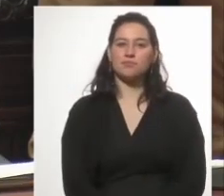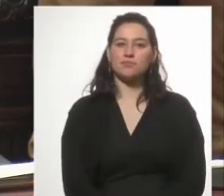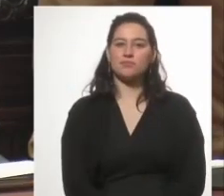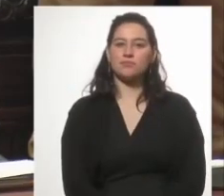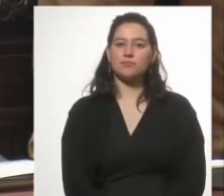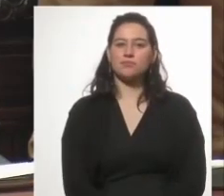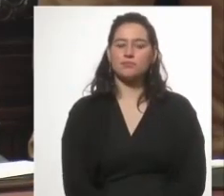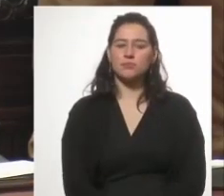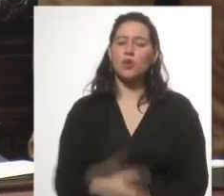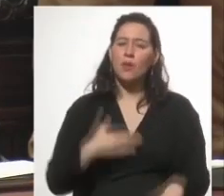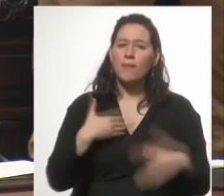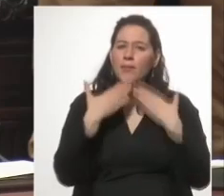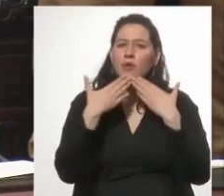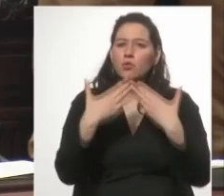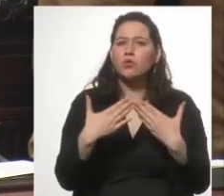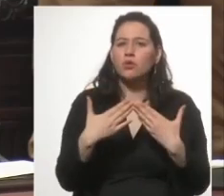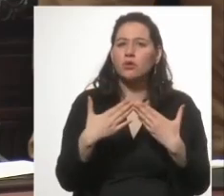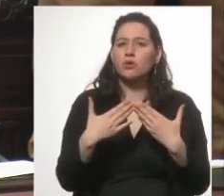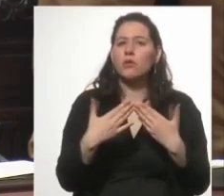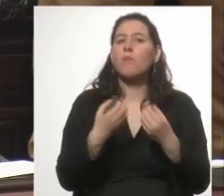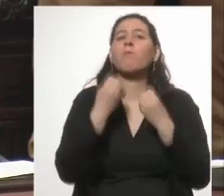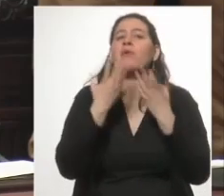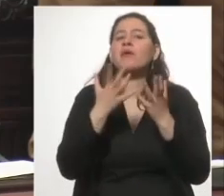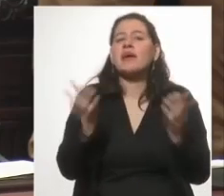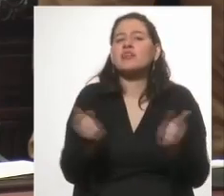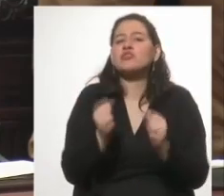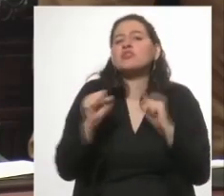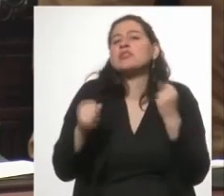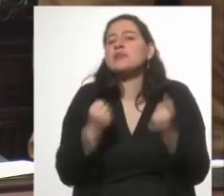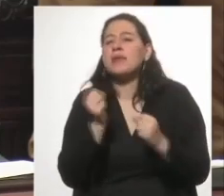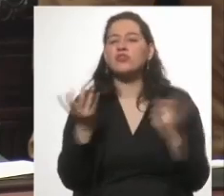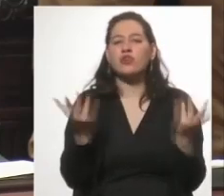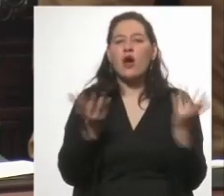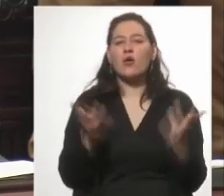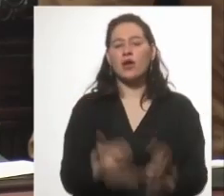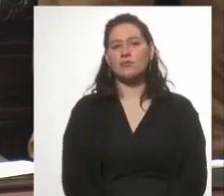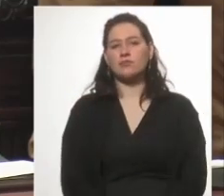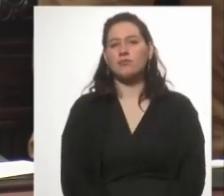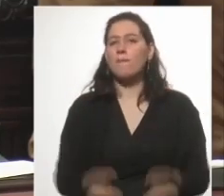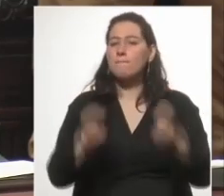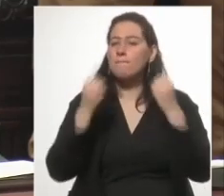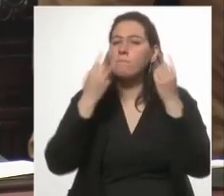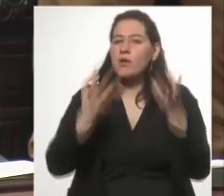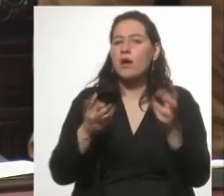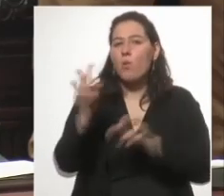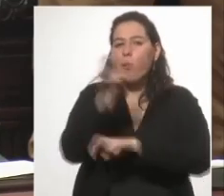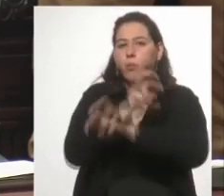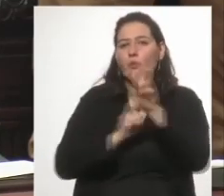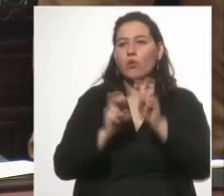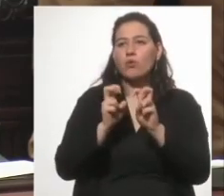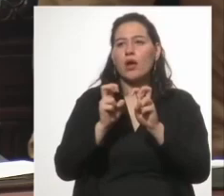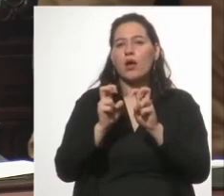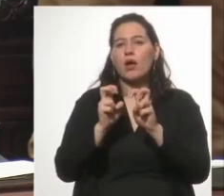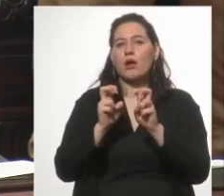Cabe preguntarse la razón de esta desesperación. ¿Por qué se pretende golpear